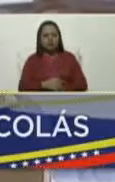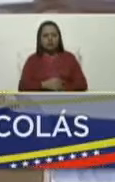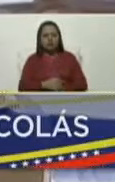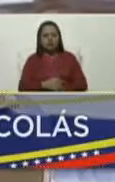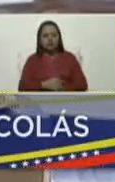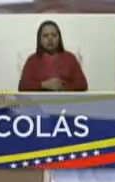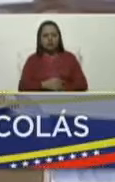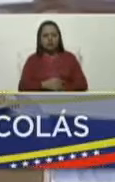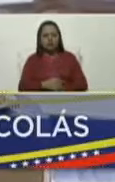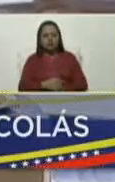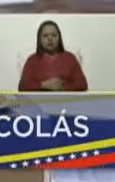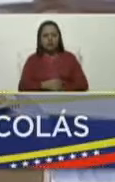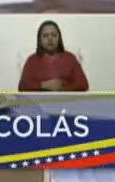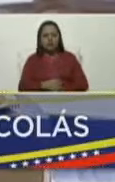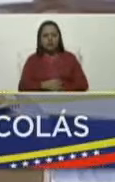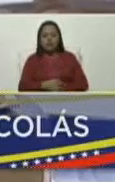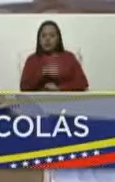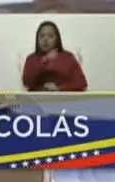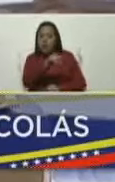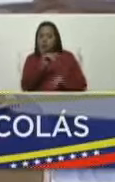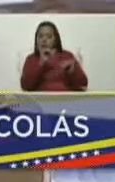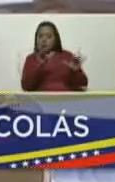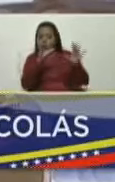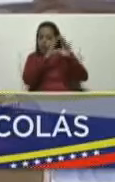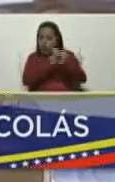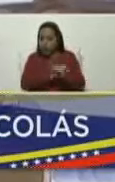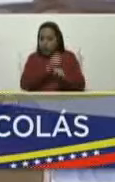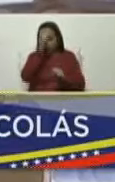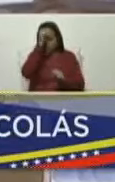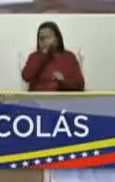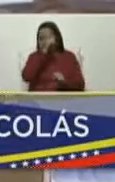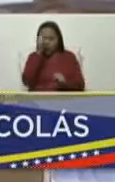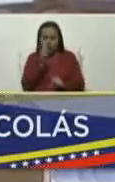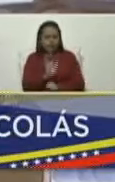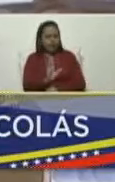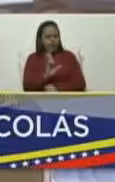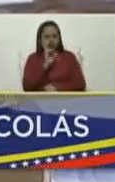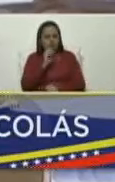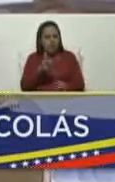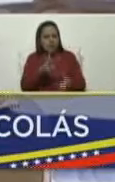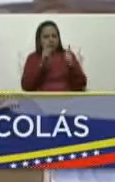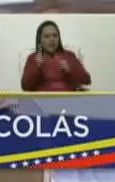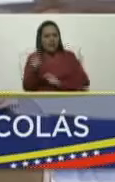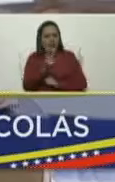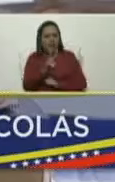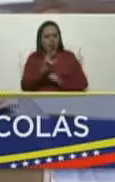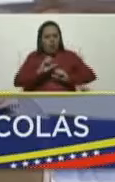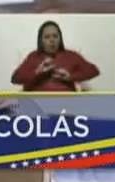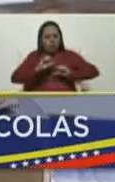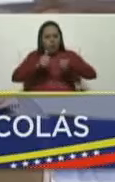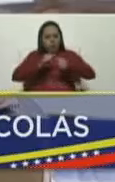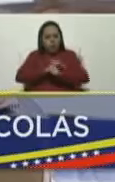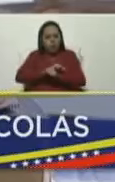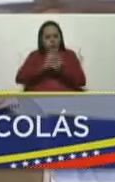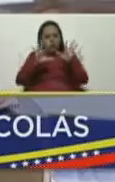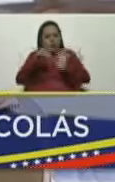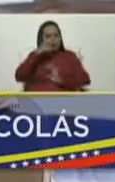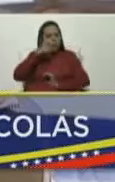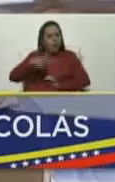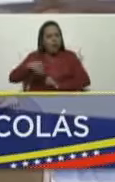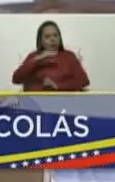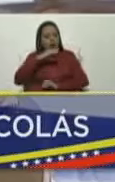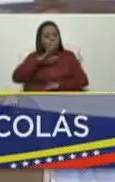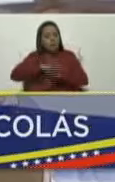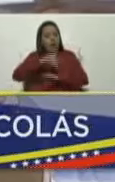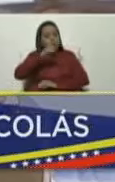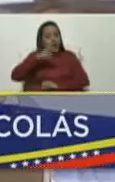Y yo evité esa noche de ese domingo que en Venezuela estallara una insurrección popular porque la gente